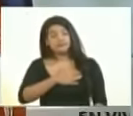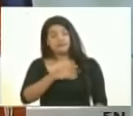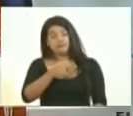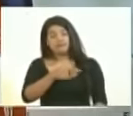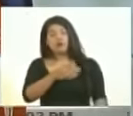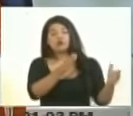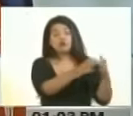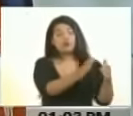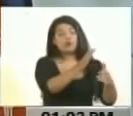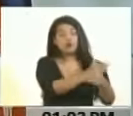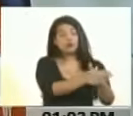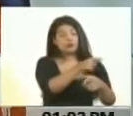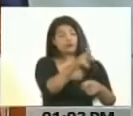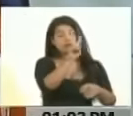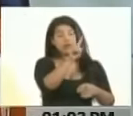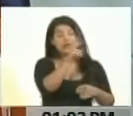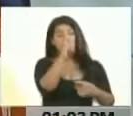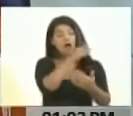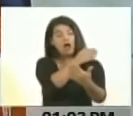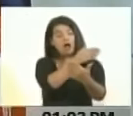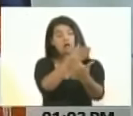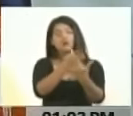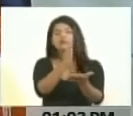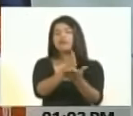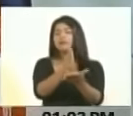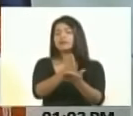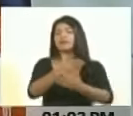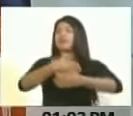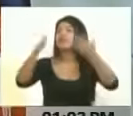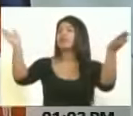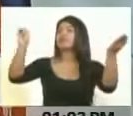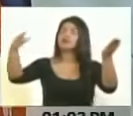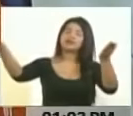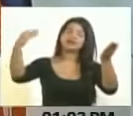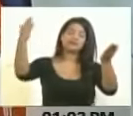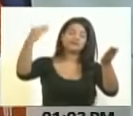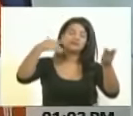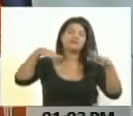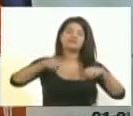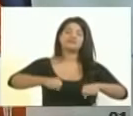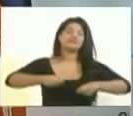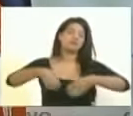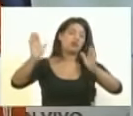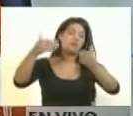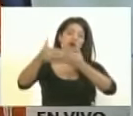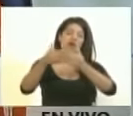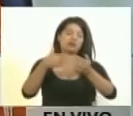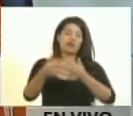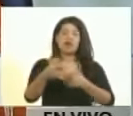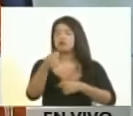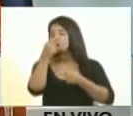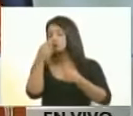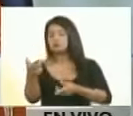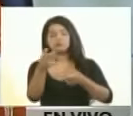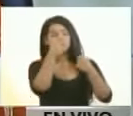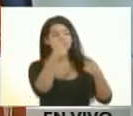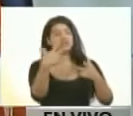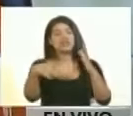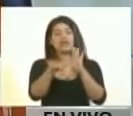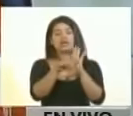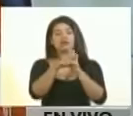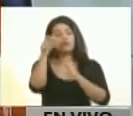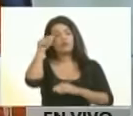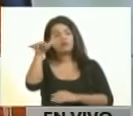venezolana históricamente ha hecho, que es entregar a Venezuela, desconocer los derechos soberanos y legítimos